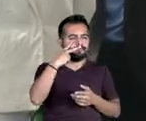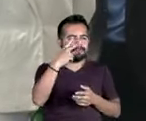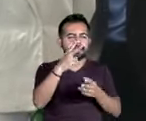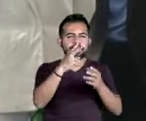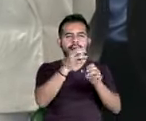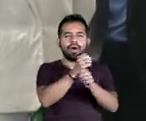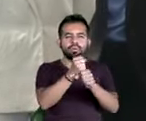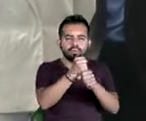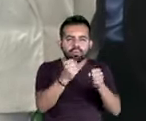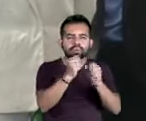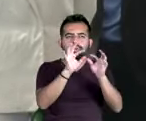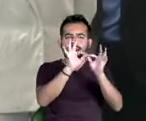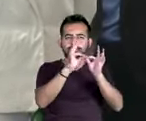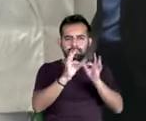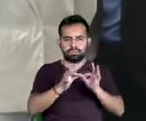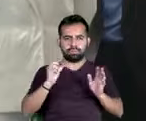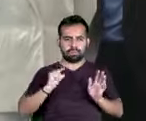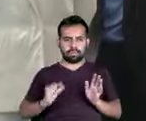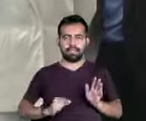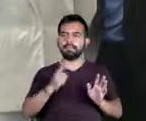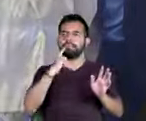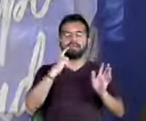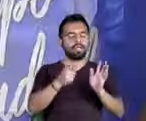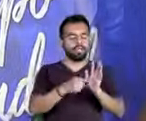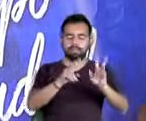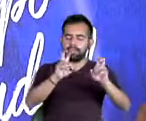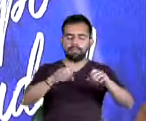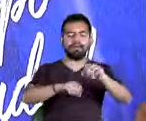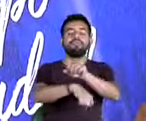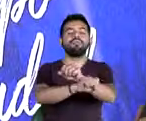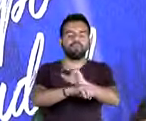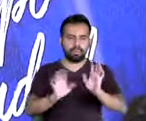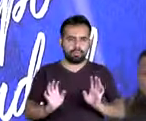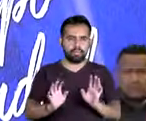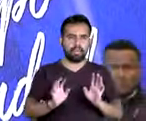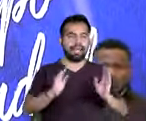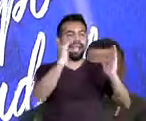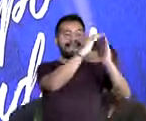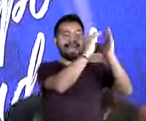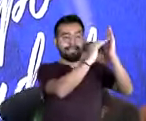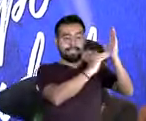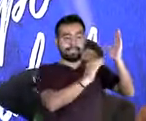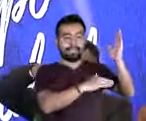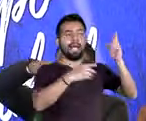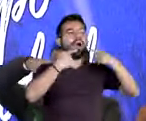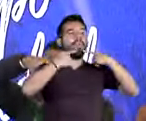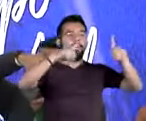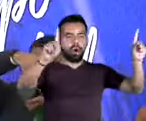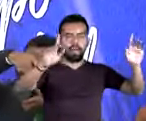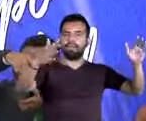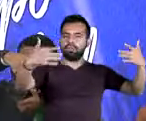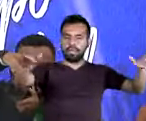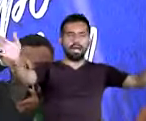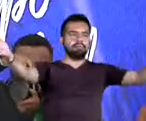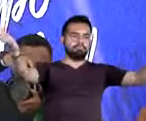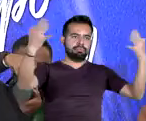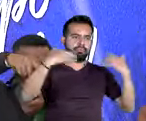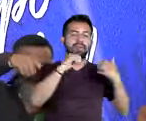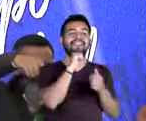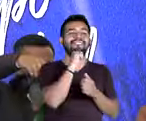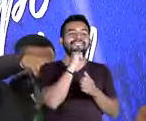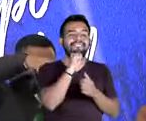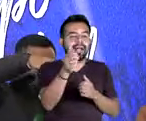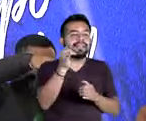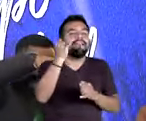en todos los frentes. Lo voy a decir en términos futbolísticos. La lista de convocados ya está completa. Lo que estamos definiendo es la alineación